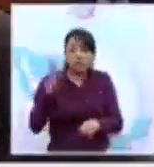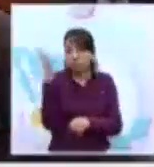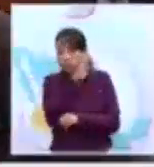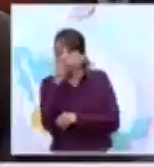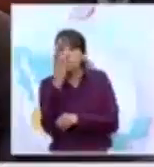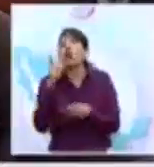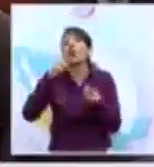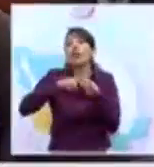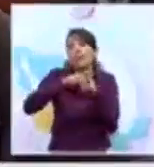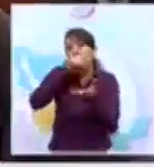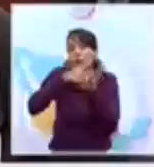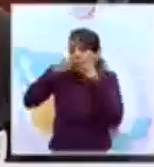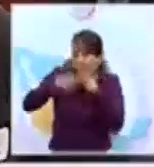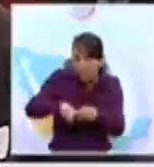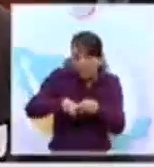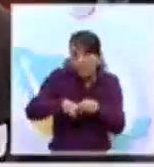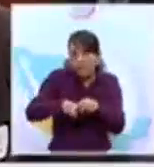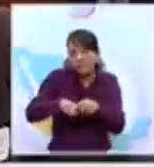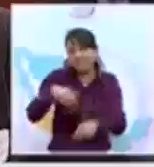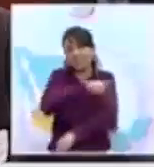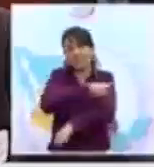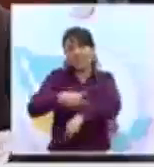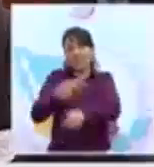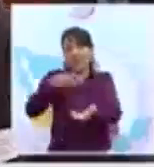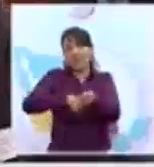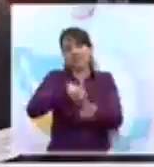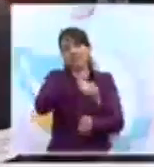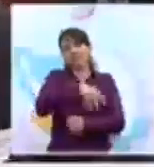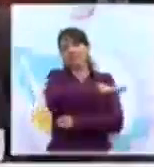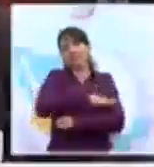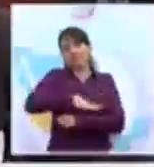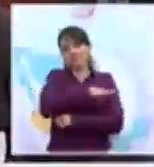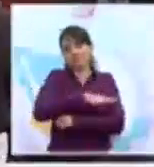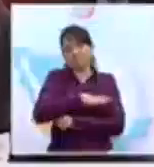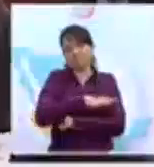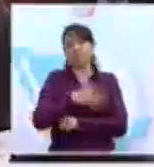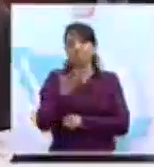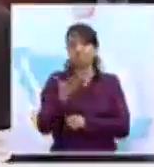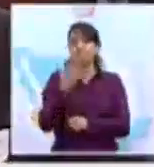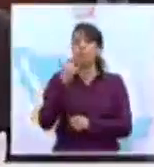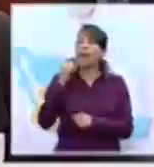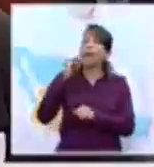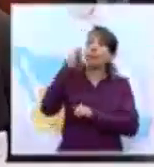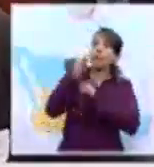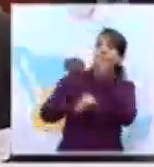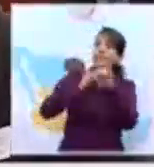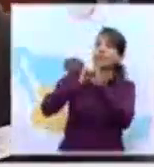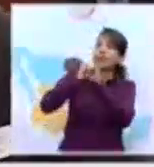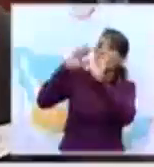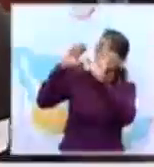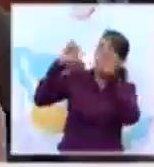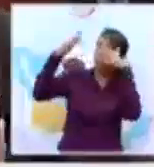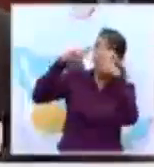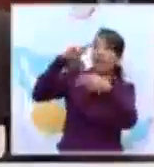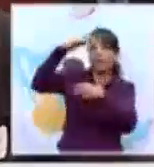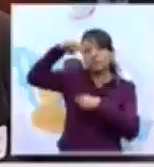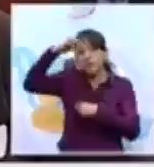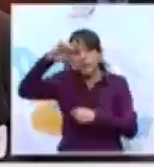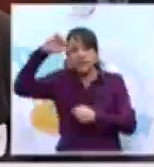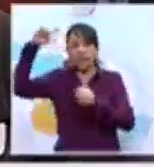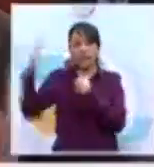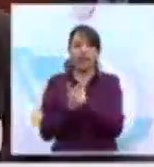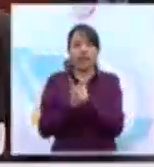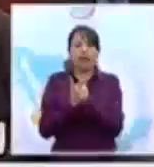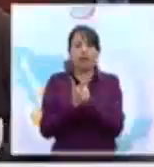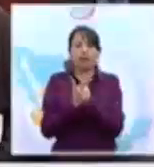de la familia. No existen experiencias internacionales en las cuales el Estado, a través de procesos educativos, haya